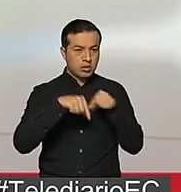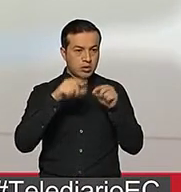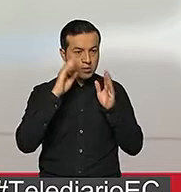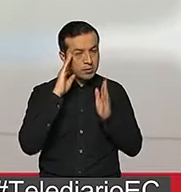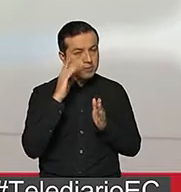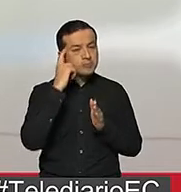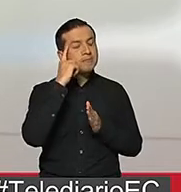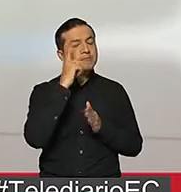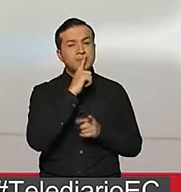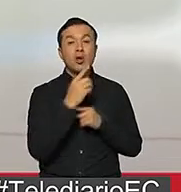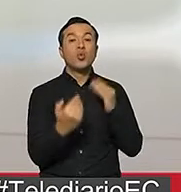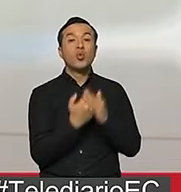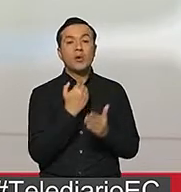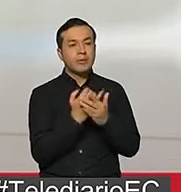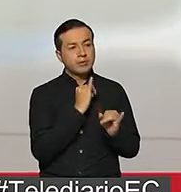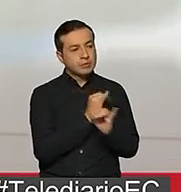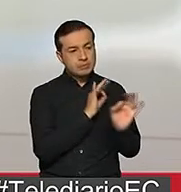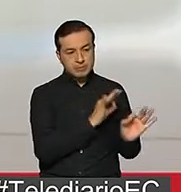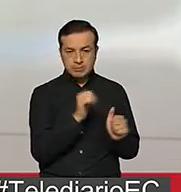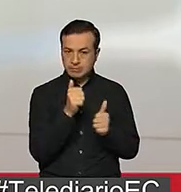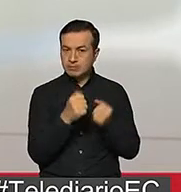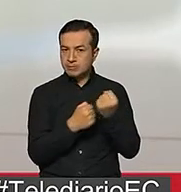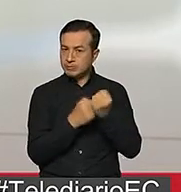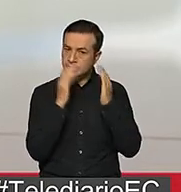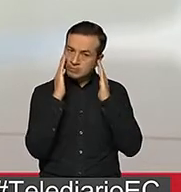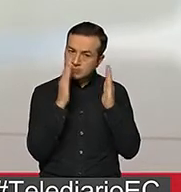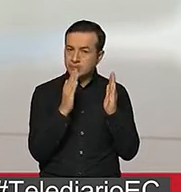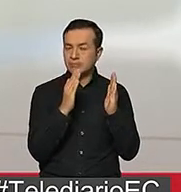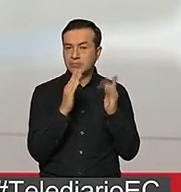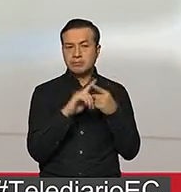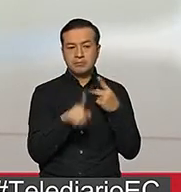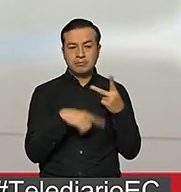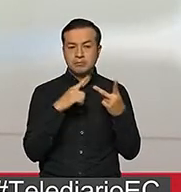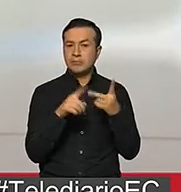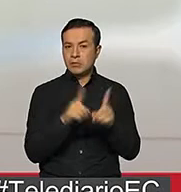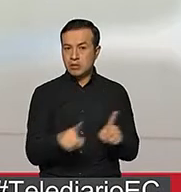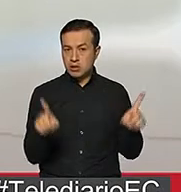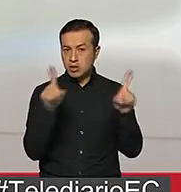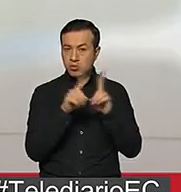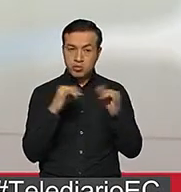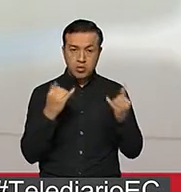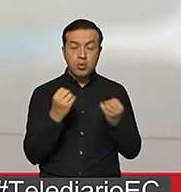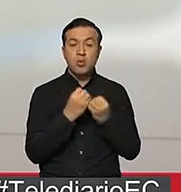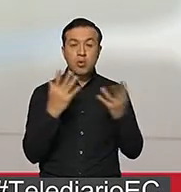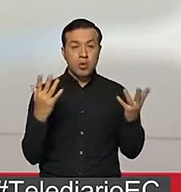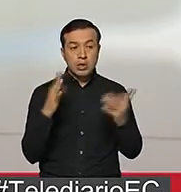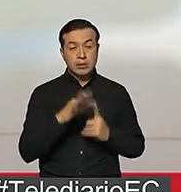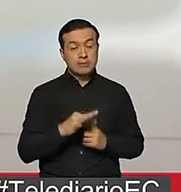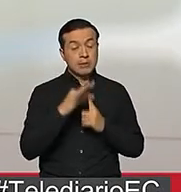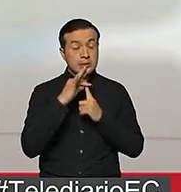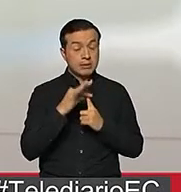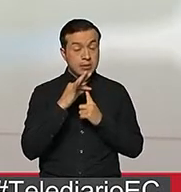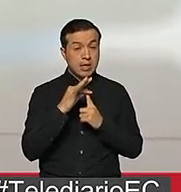sin duda nos deja mucho mejor preparados para este tema en cuanto a cifras en este año tenemos cifras históricas de